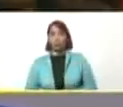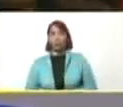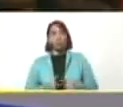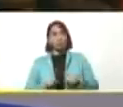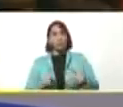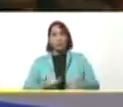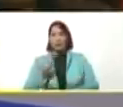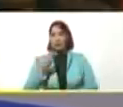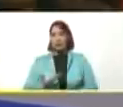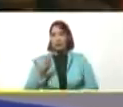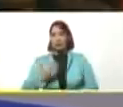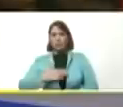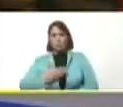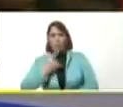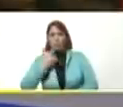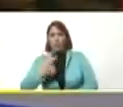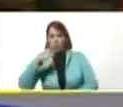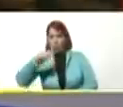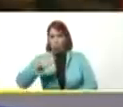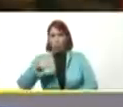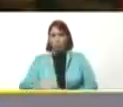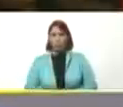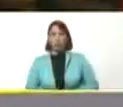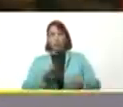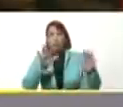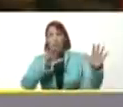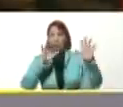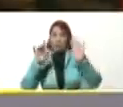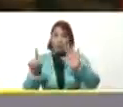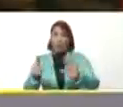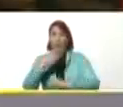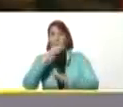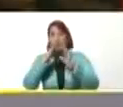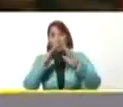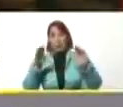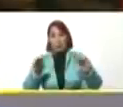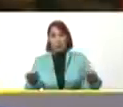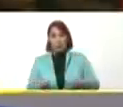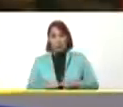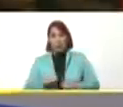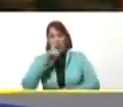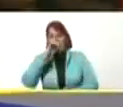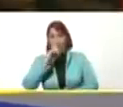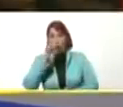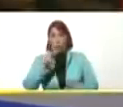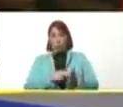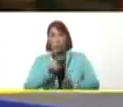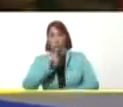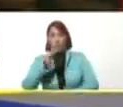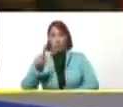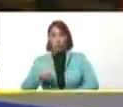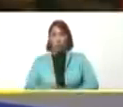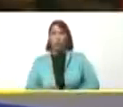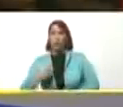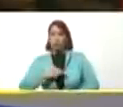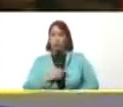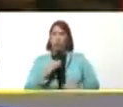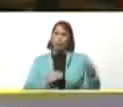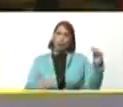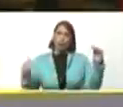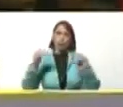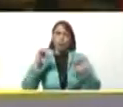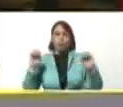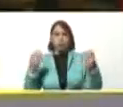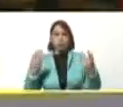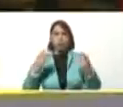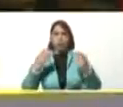Pero lo importante que yo puedo decir hoy, 16 de diciembre del año 2021, lo vamos logrando. La